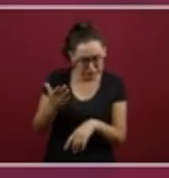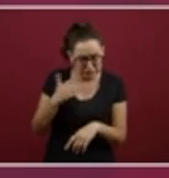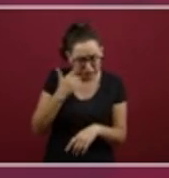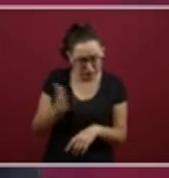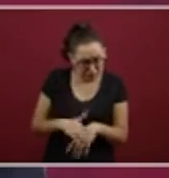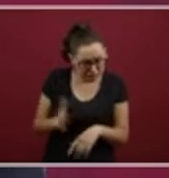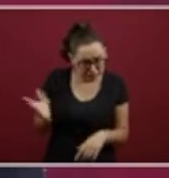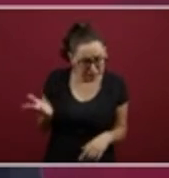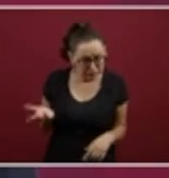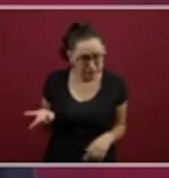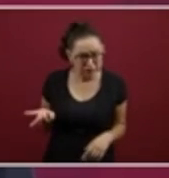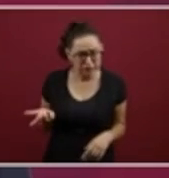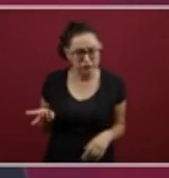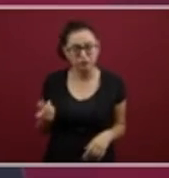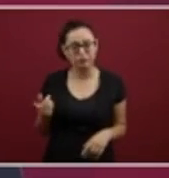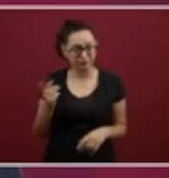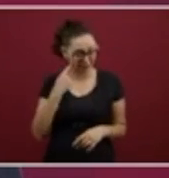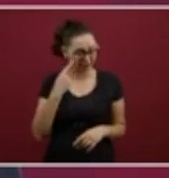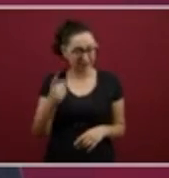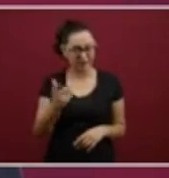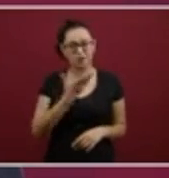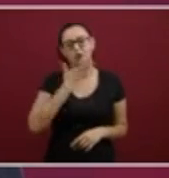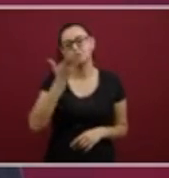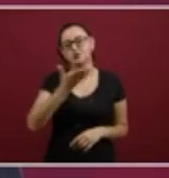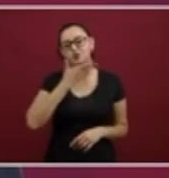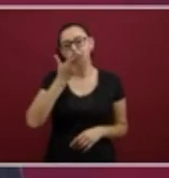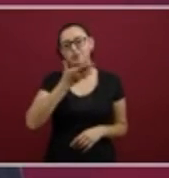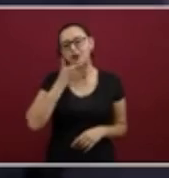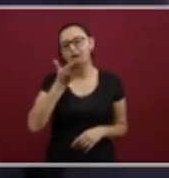nos, bueno, no a todos,